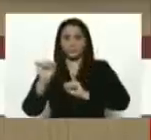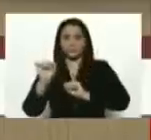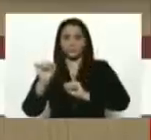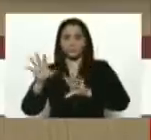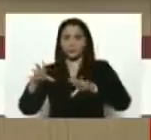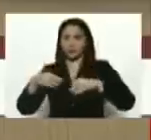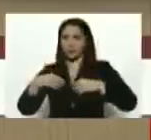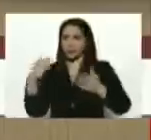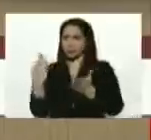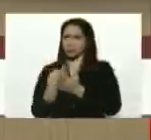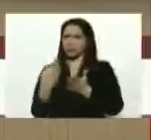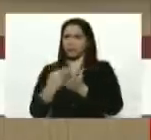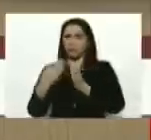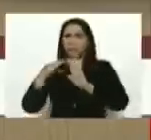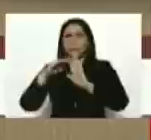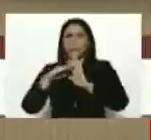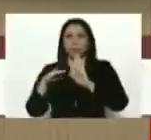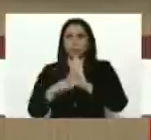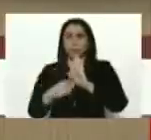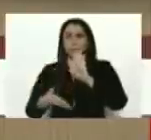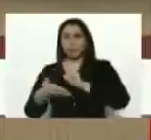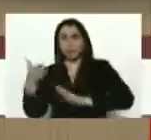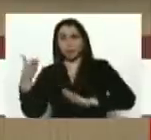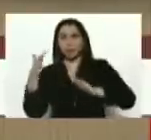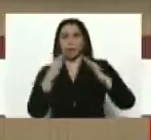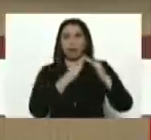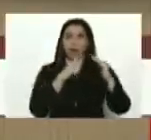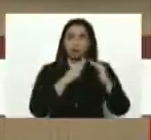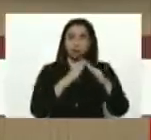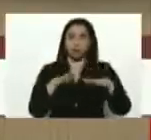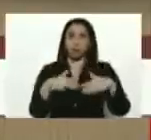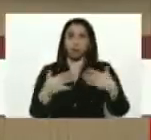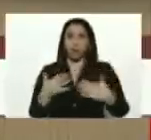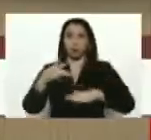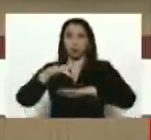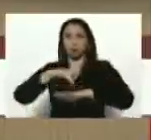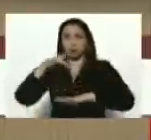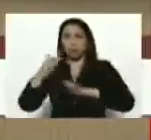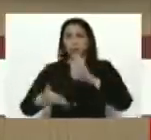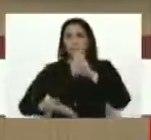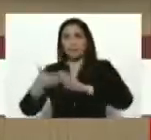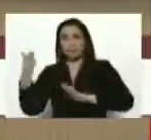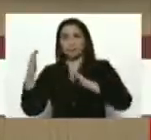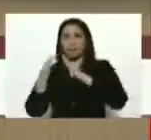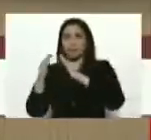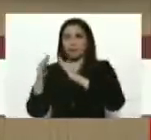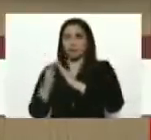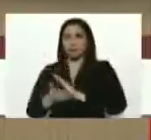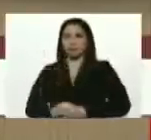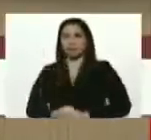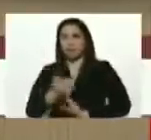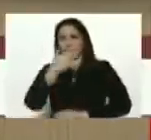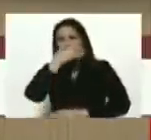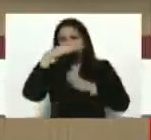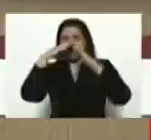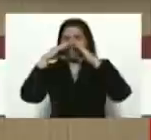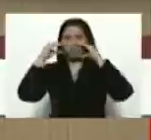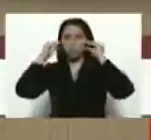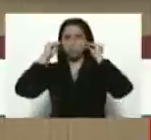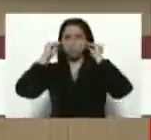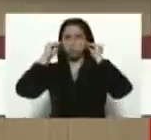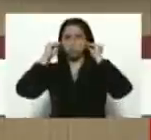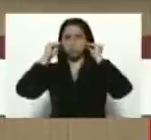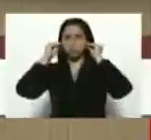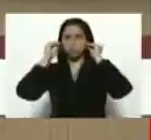tomando siempre las medidas al salir de la casa, cuando nos toque salir de casa, la mascarilla,